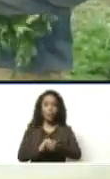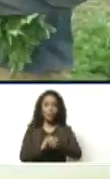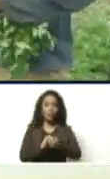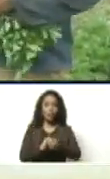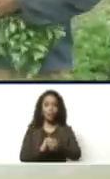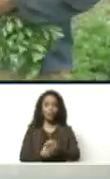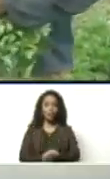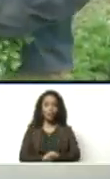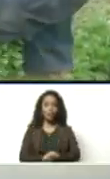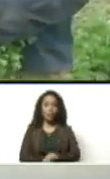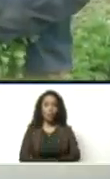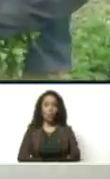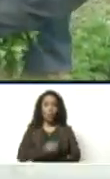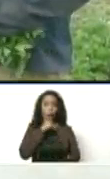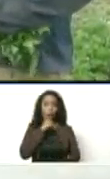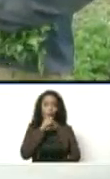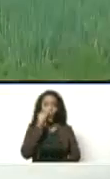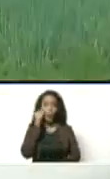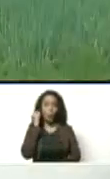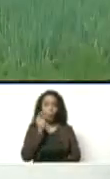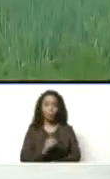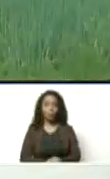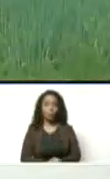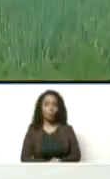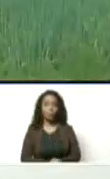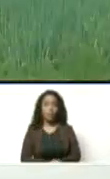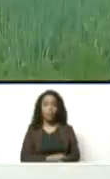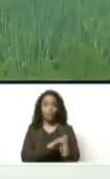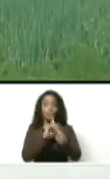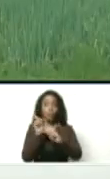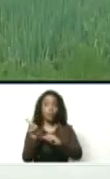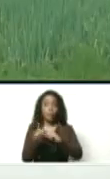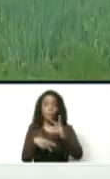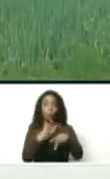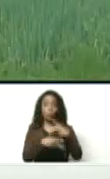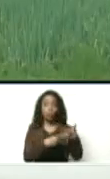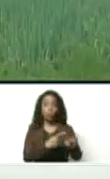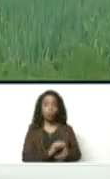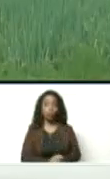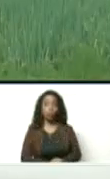de los abuelos y las abuelas de esos productores,